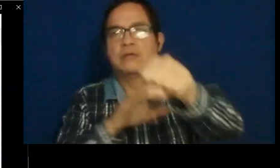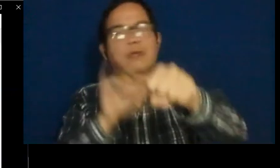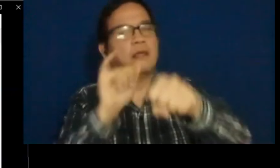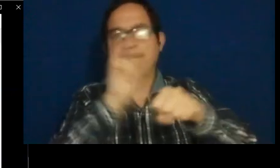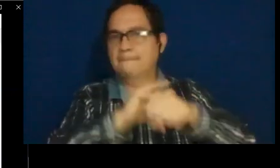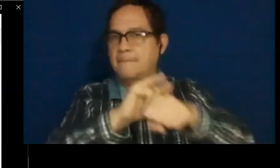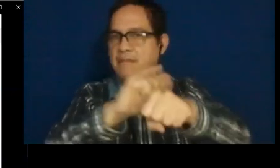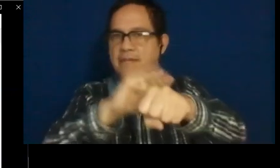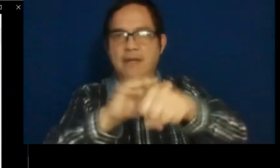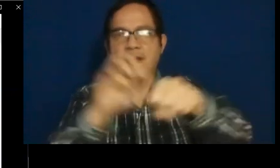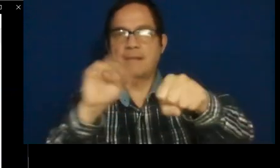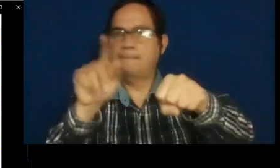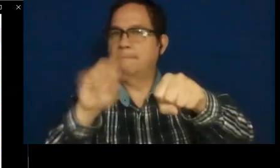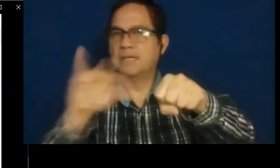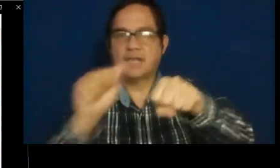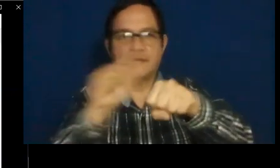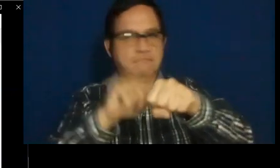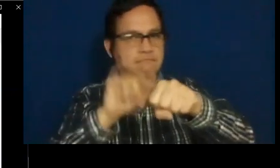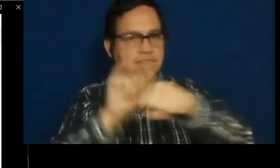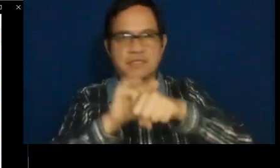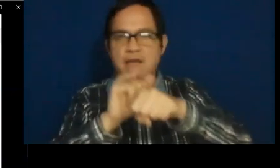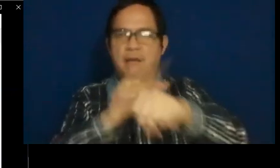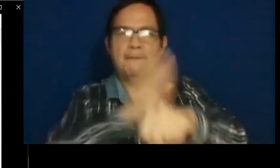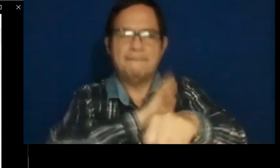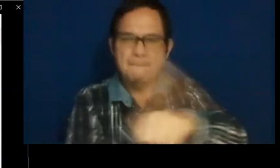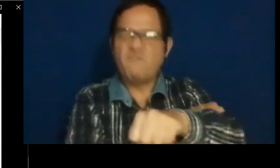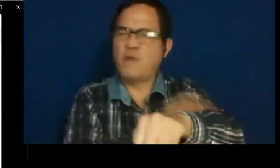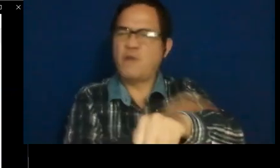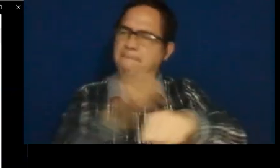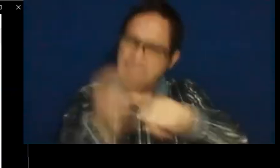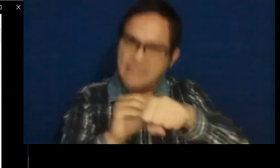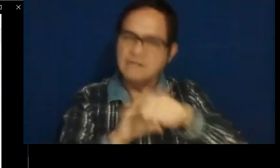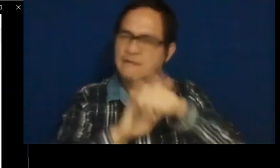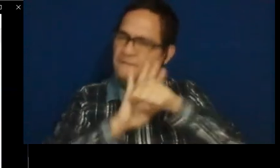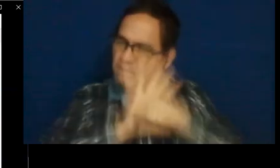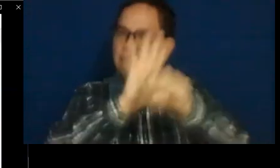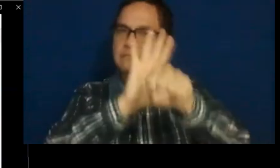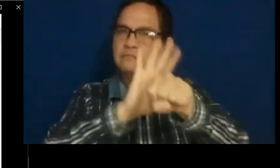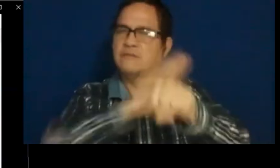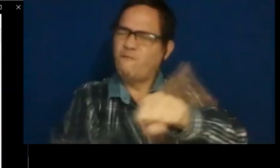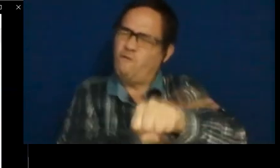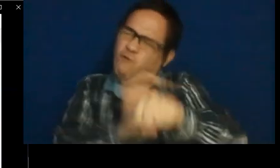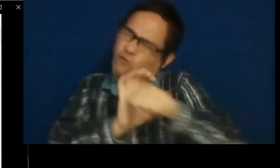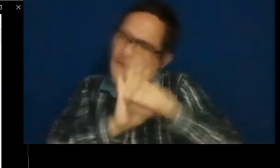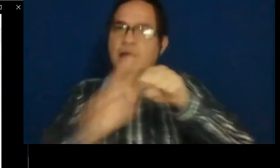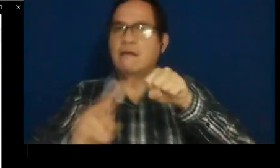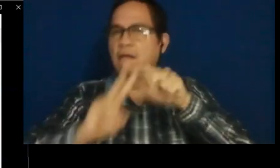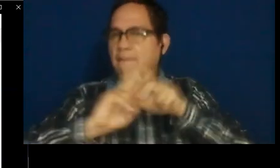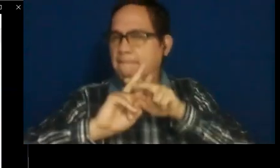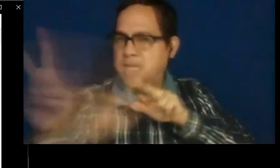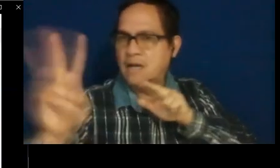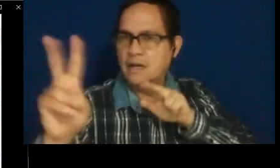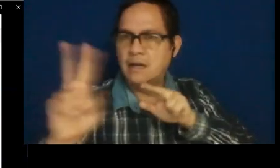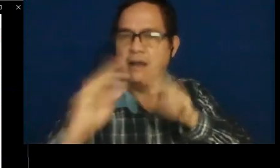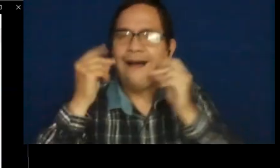masa se mantiene constante, entonces a mayor fuerza, mayor aceleración. Ahí se genera una relación directamente proporcional, en